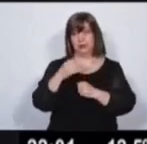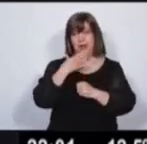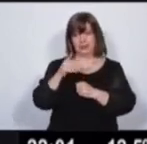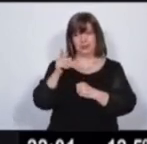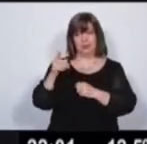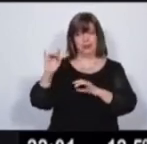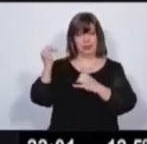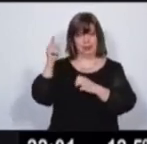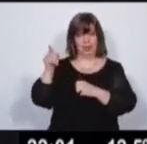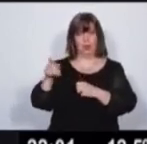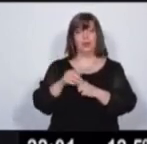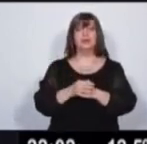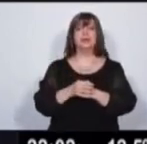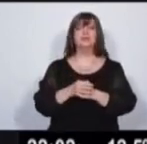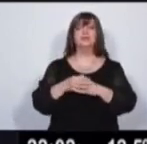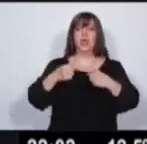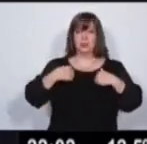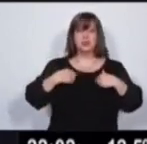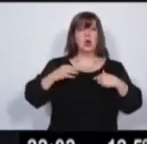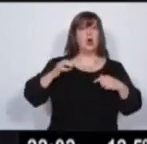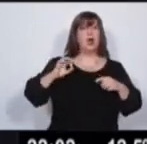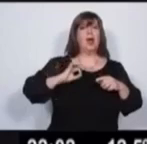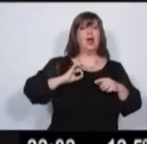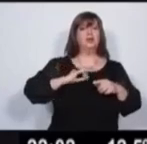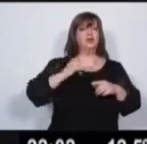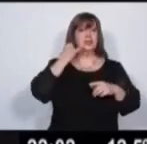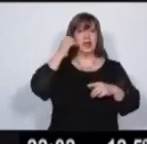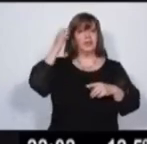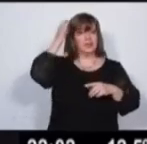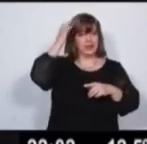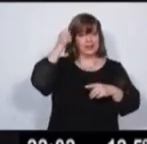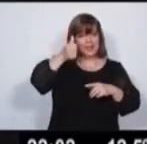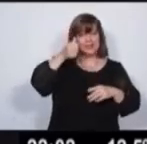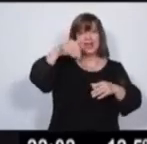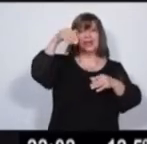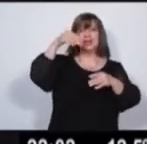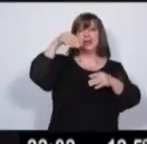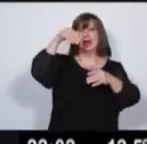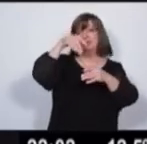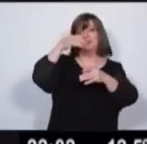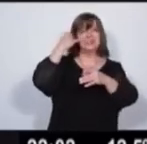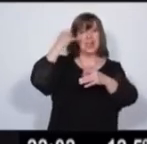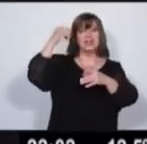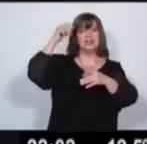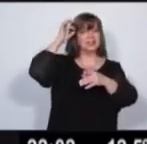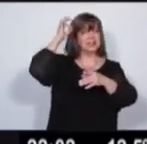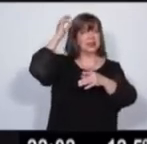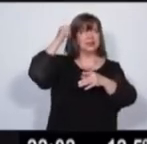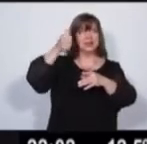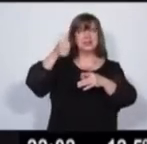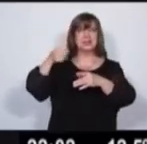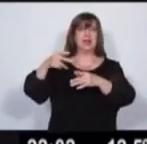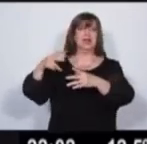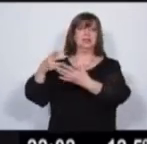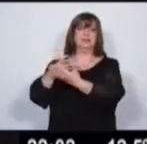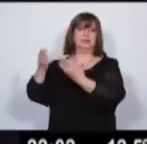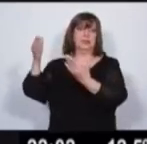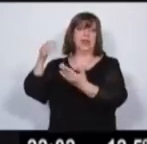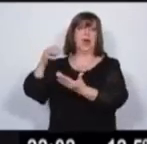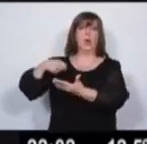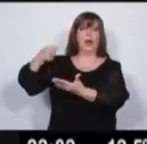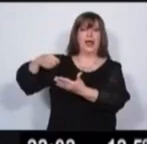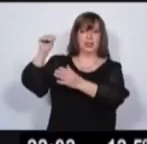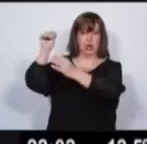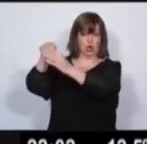Estado yo tengo 36 años de aporte jubilatorio 18 privados dieciocho en el sector público